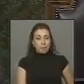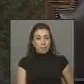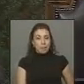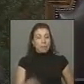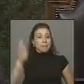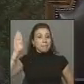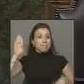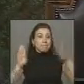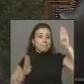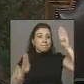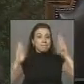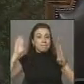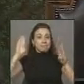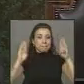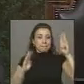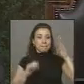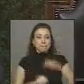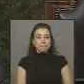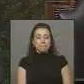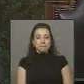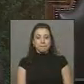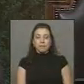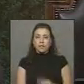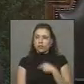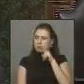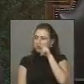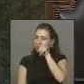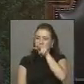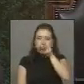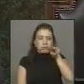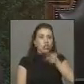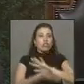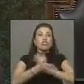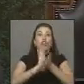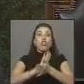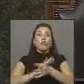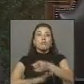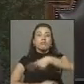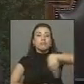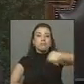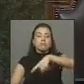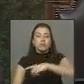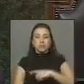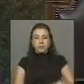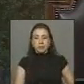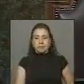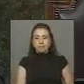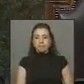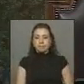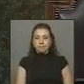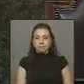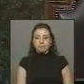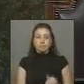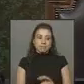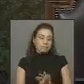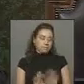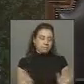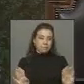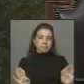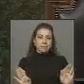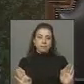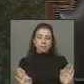que estamos levantando el brazo y me he dado cuenta que es por unanimidad de la sala. Con esto se puso